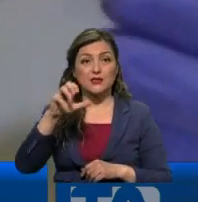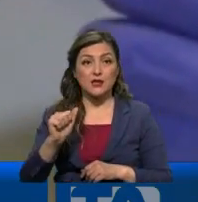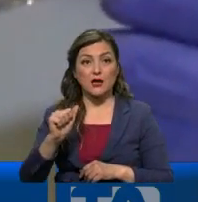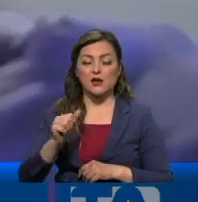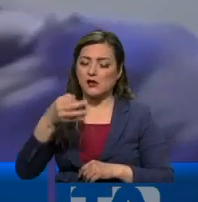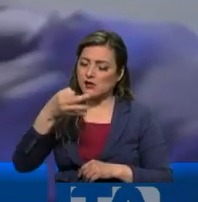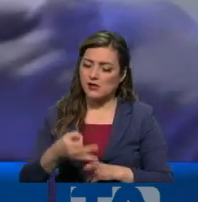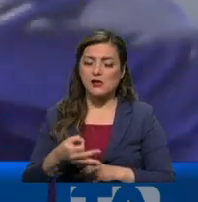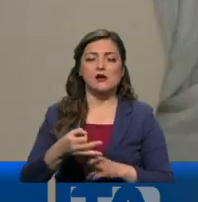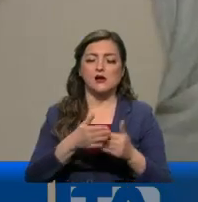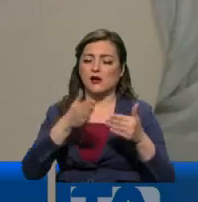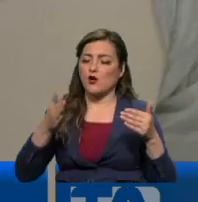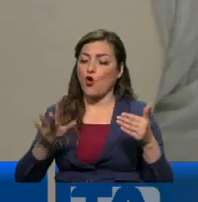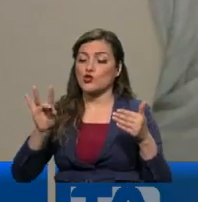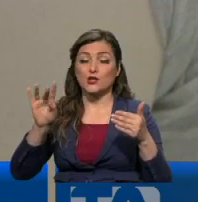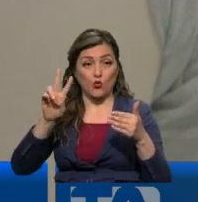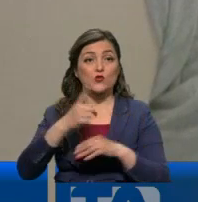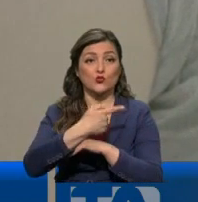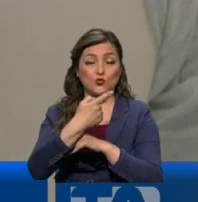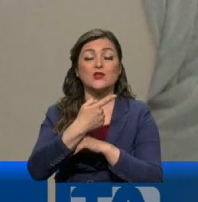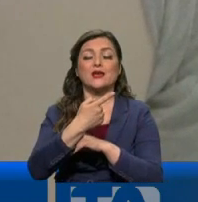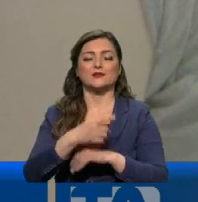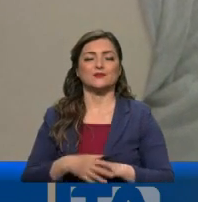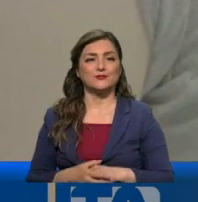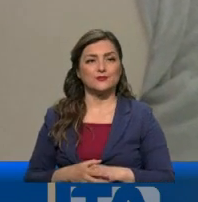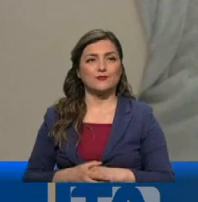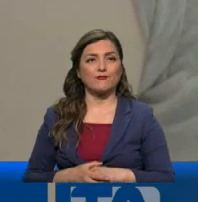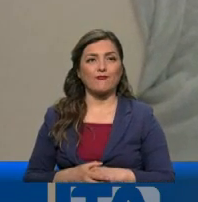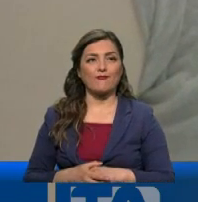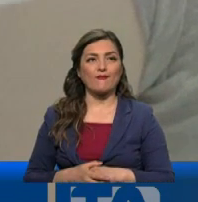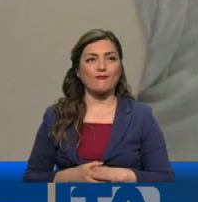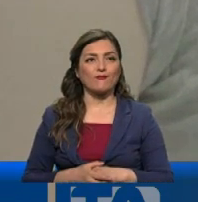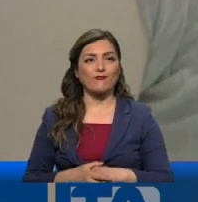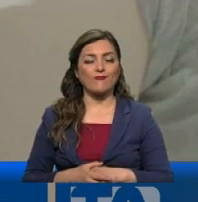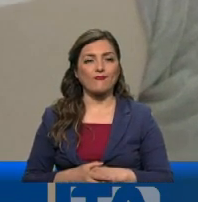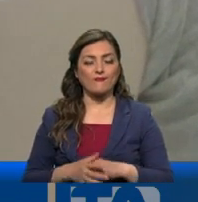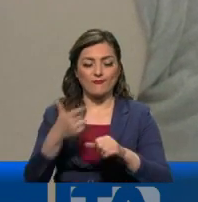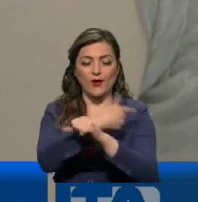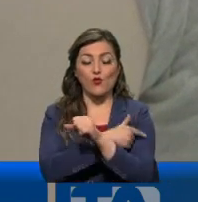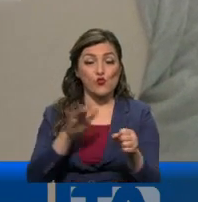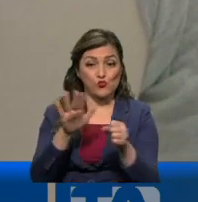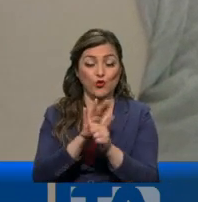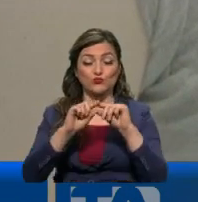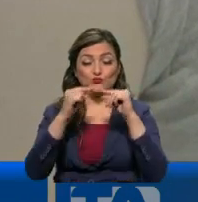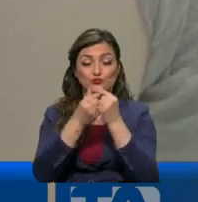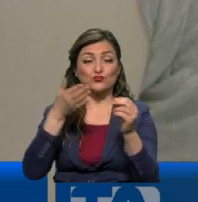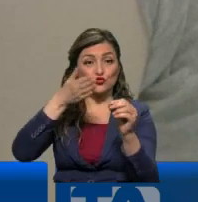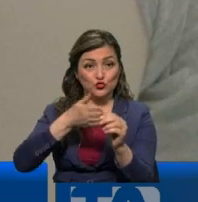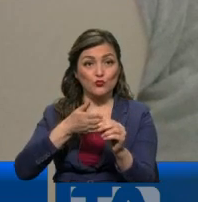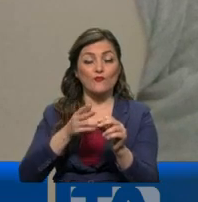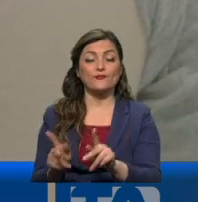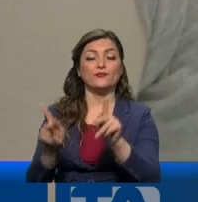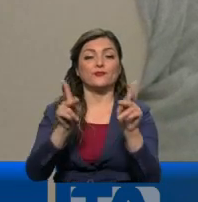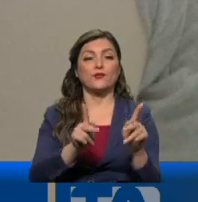se cumpla con el intervalo de 84 días después de la primera dosis. Y una vez cumplida la inmunización al grupo objetivo del plan